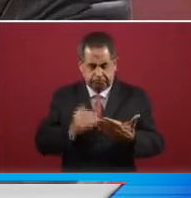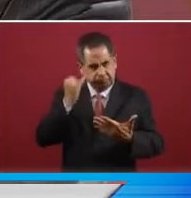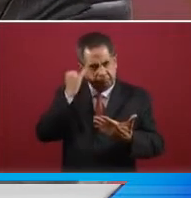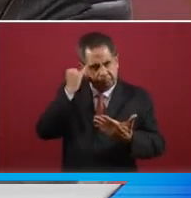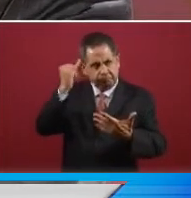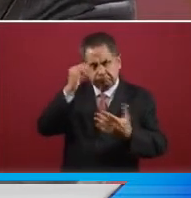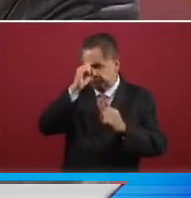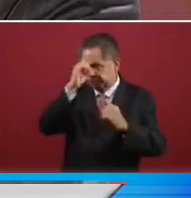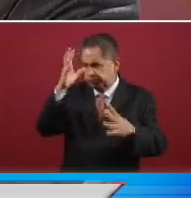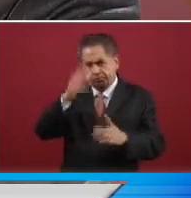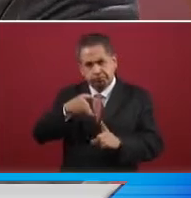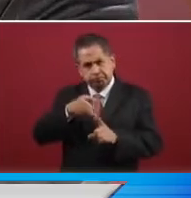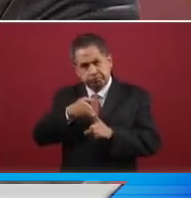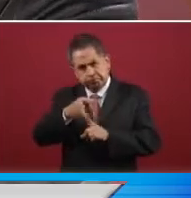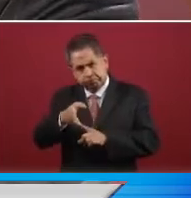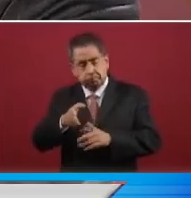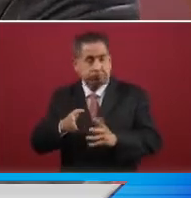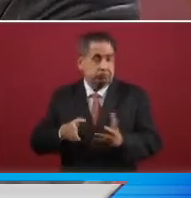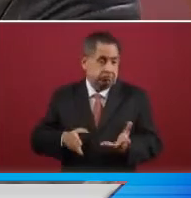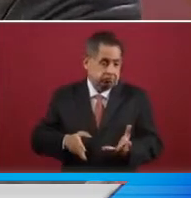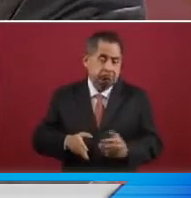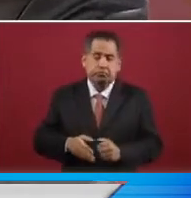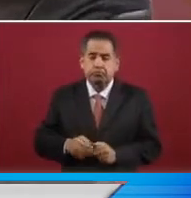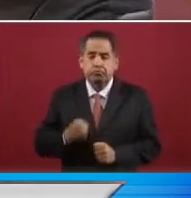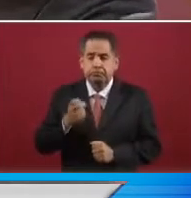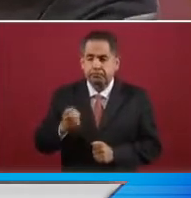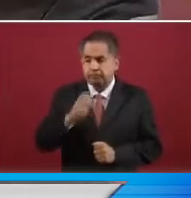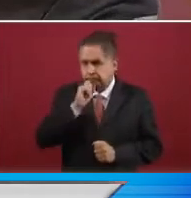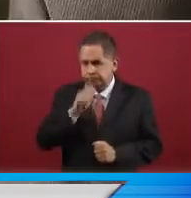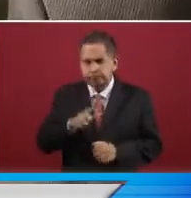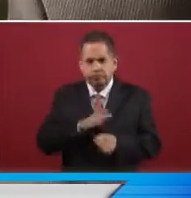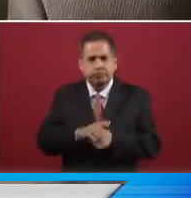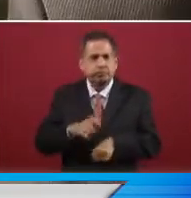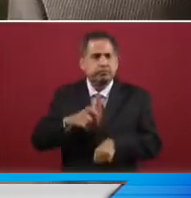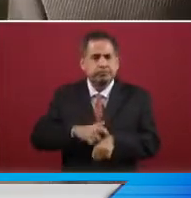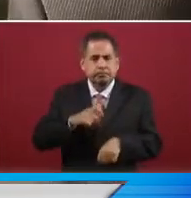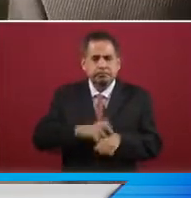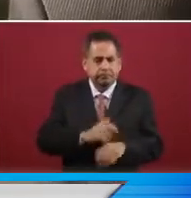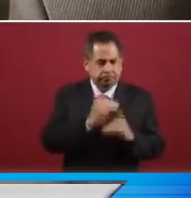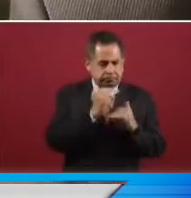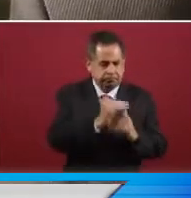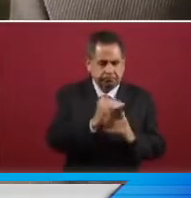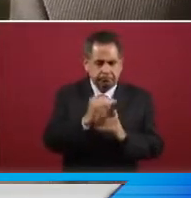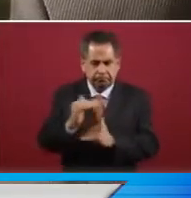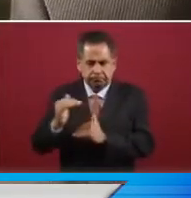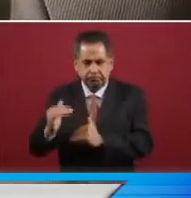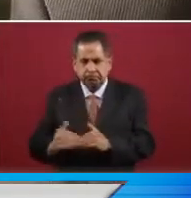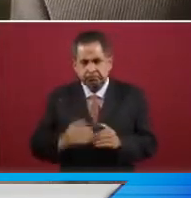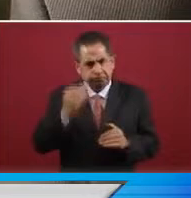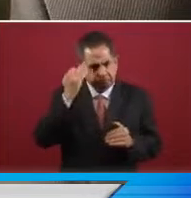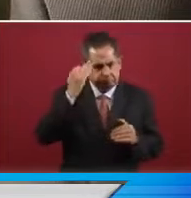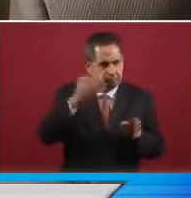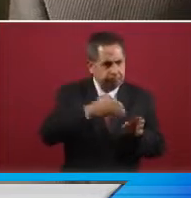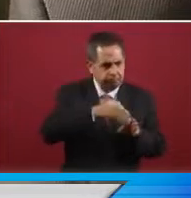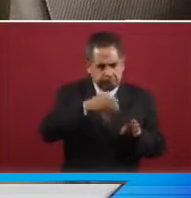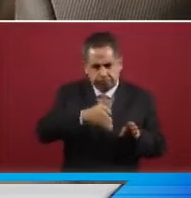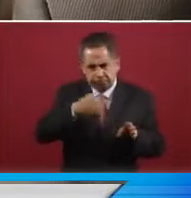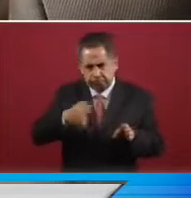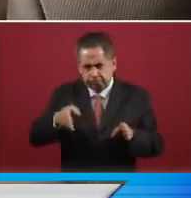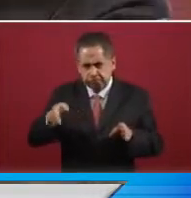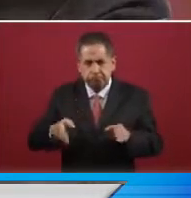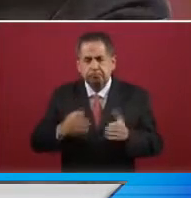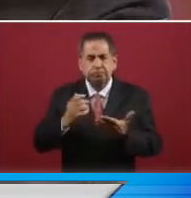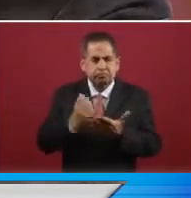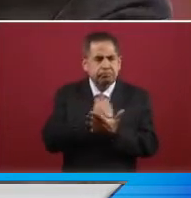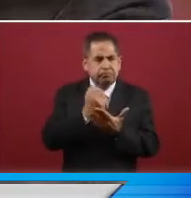sistema presidencialista, si se elimina la corrupción desde arriba, permeará hacia abajo. También se iniciarán acciones para eliminar la corrupción en todo el